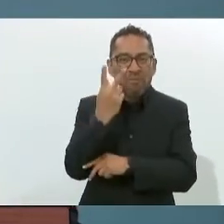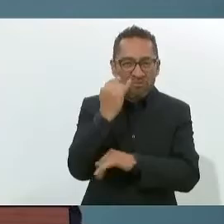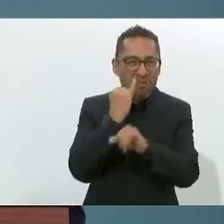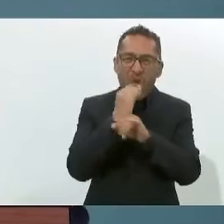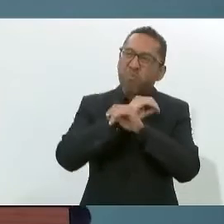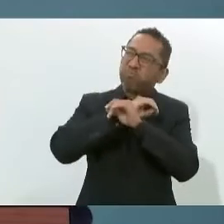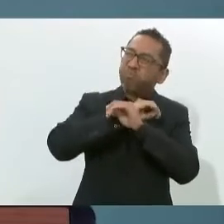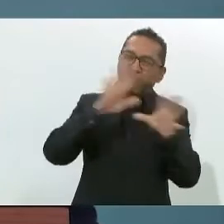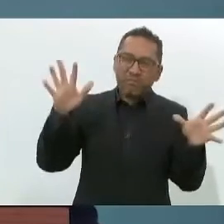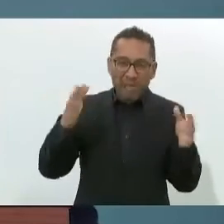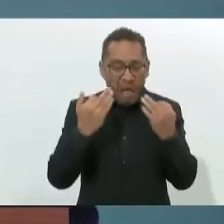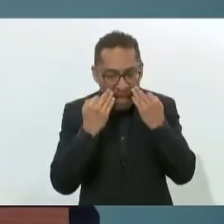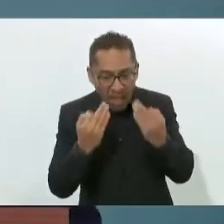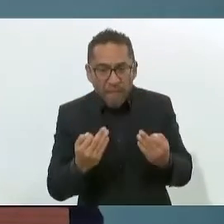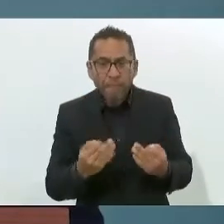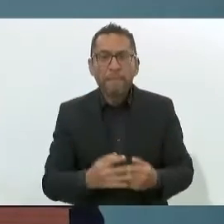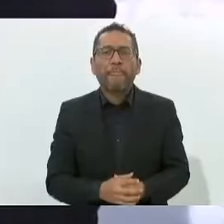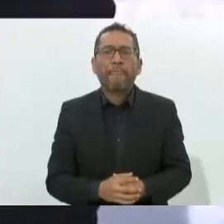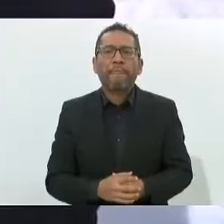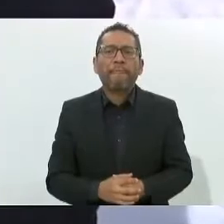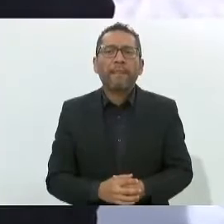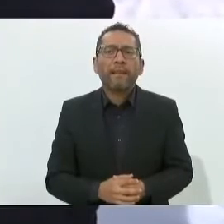que callan